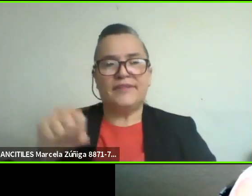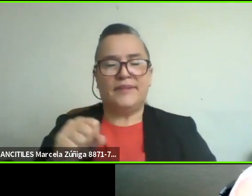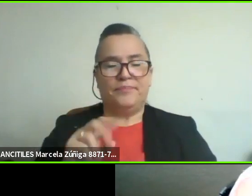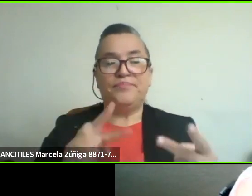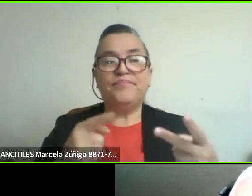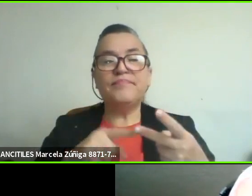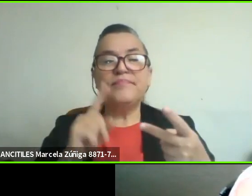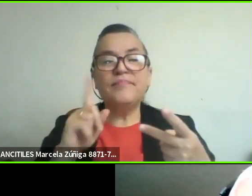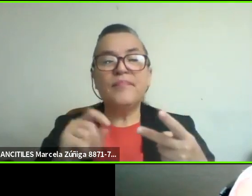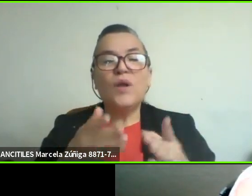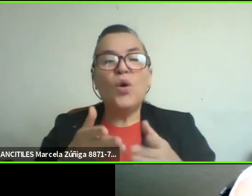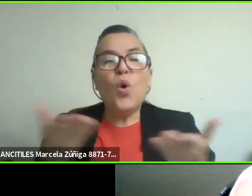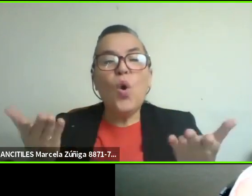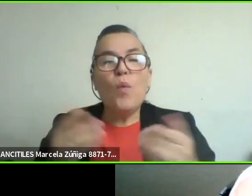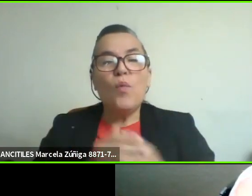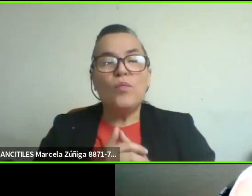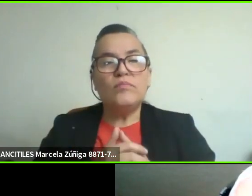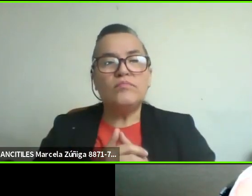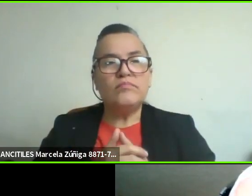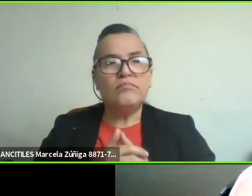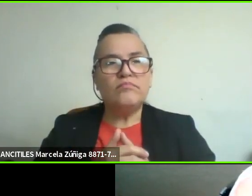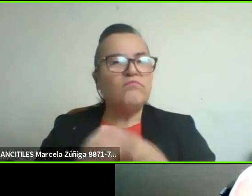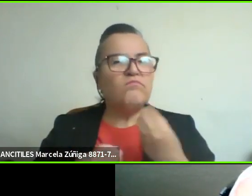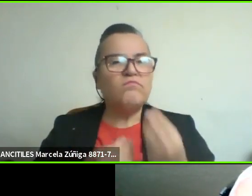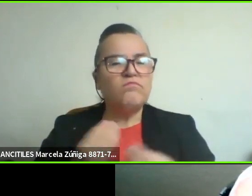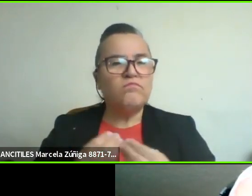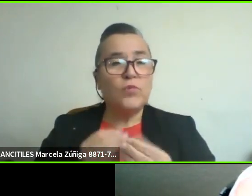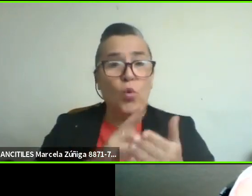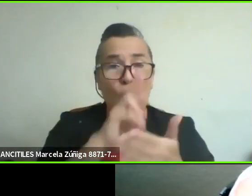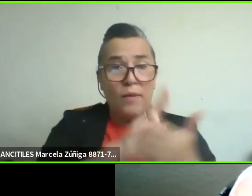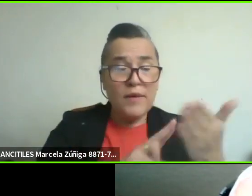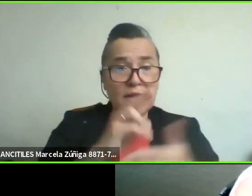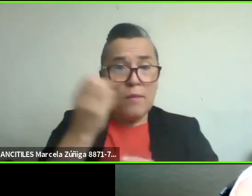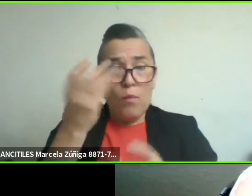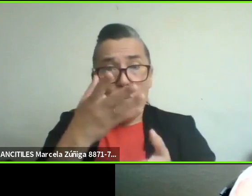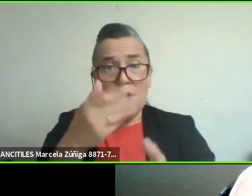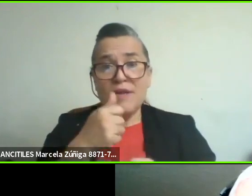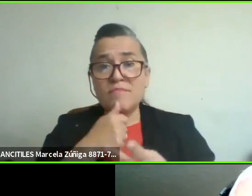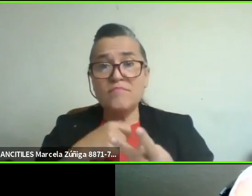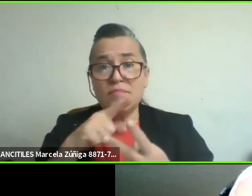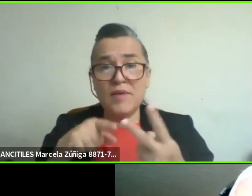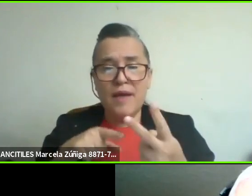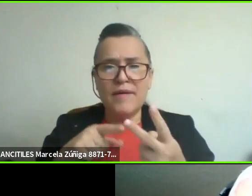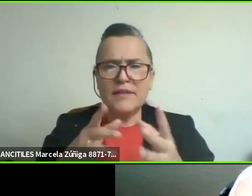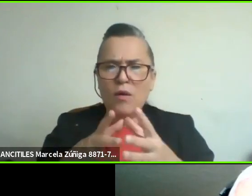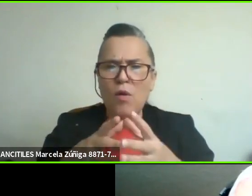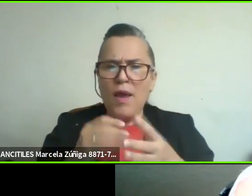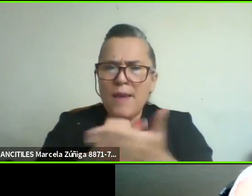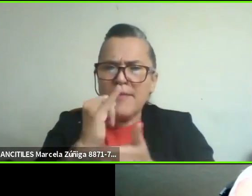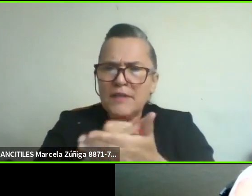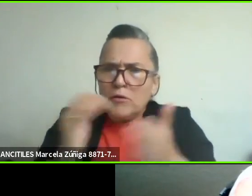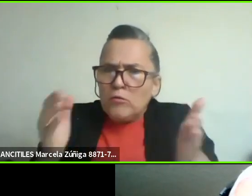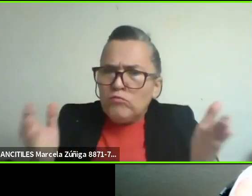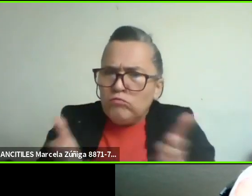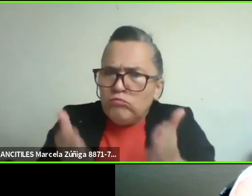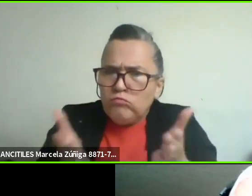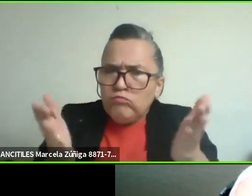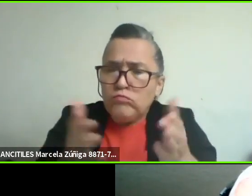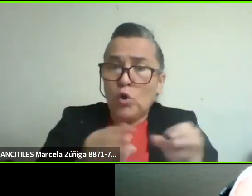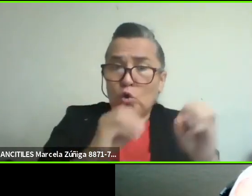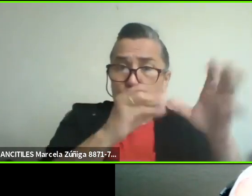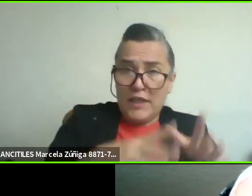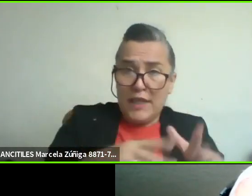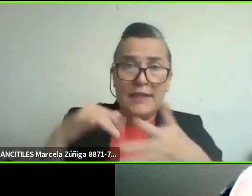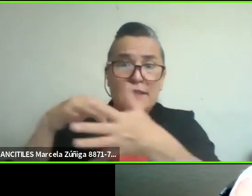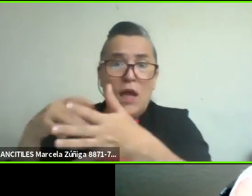como se puede hacer para que las universidades públicas y privadas incrementen su investigación tanto los docentes como los alumnos qué